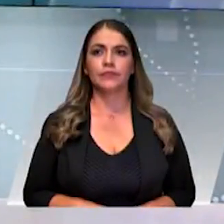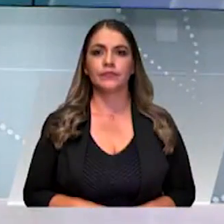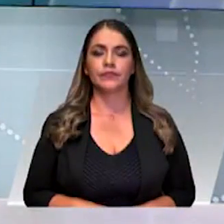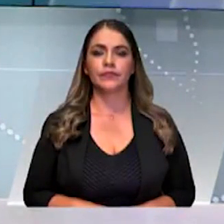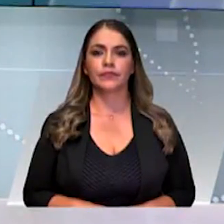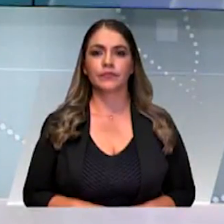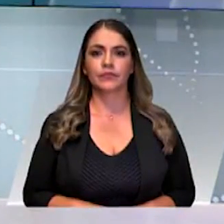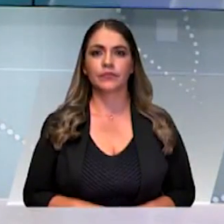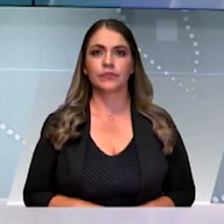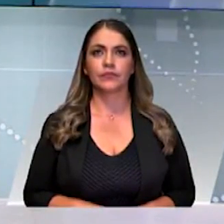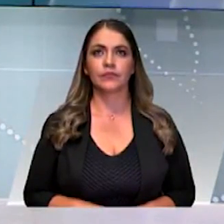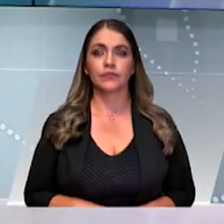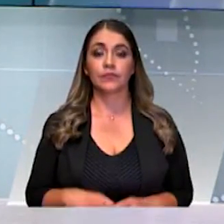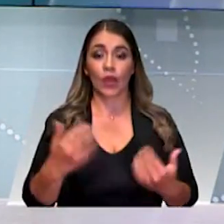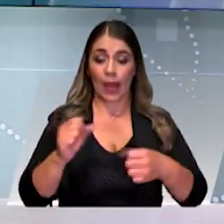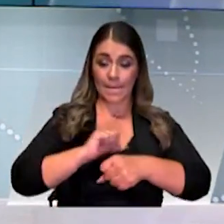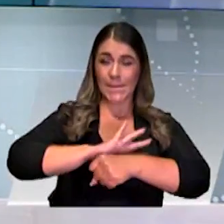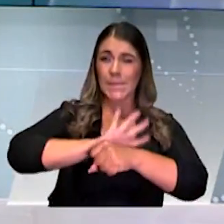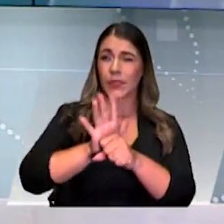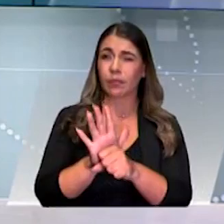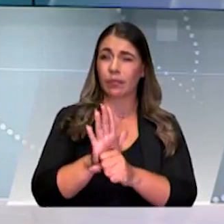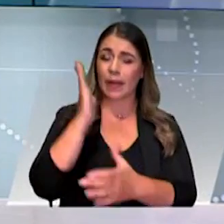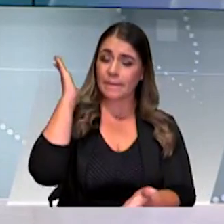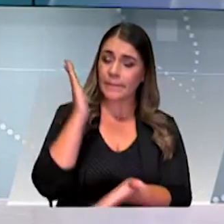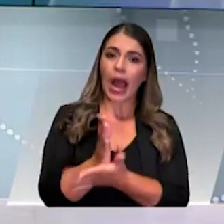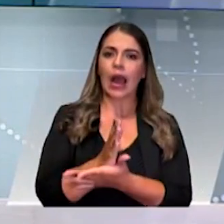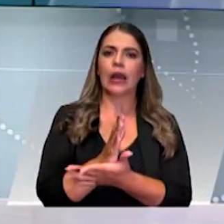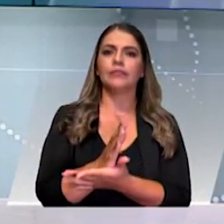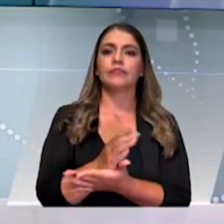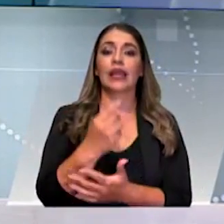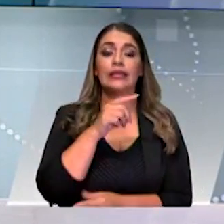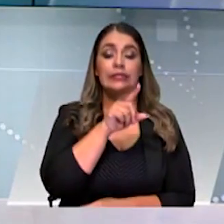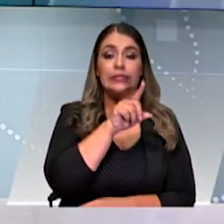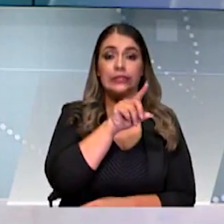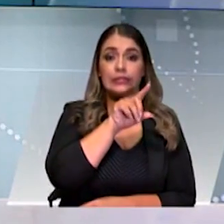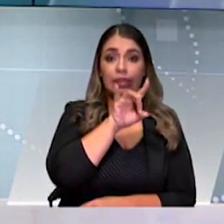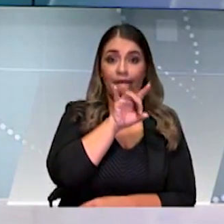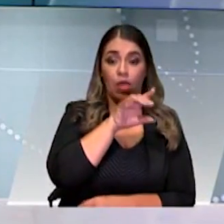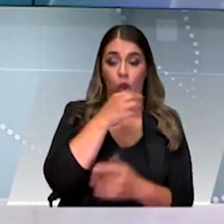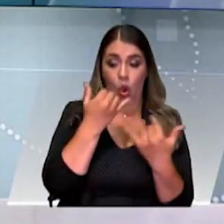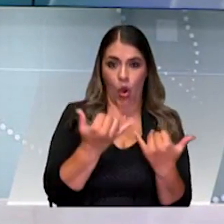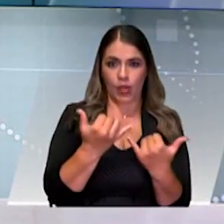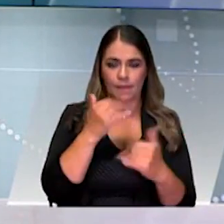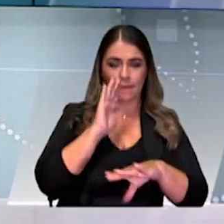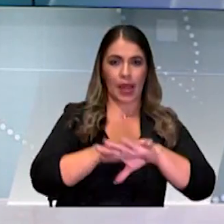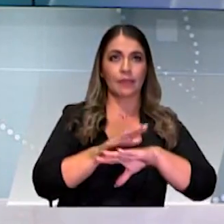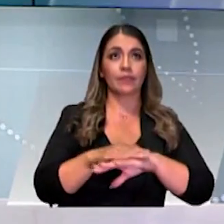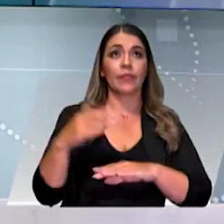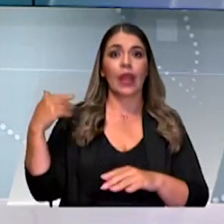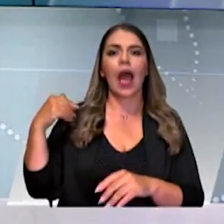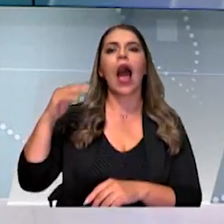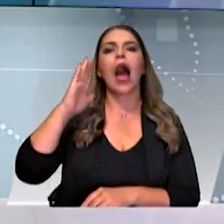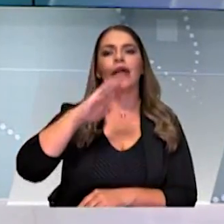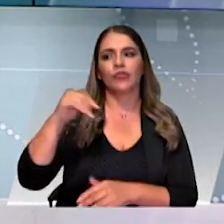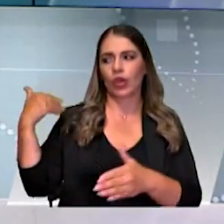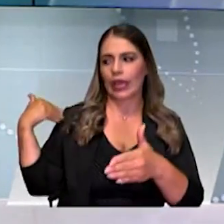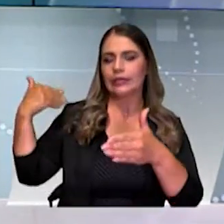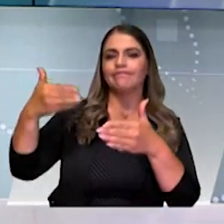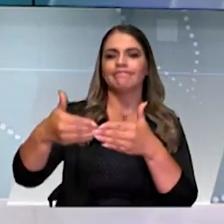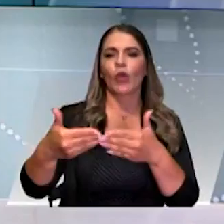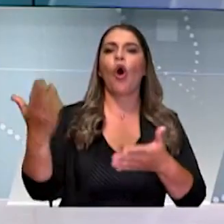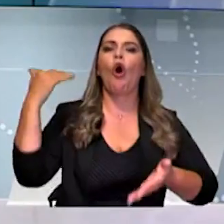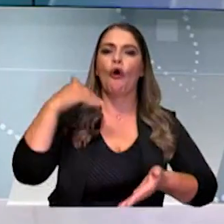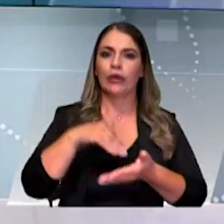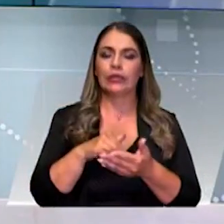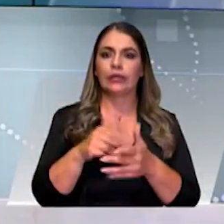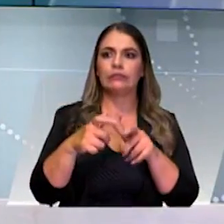Tras el último reporte de la pandemia presentado este sábado 17 de octubre por el Ministerio de Salud, Antioquia es otra vez la región del país con mayor